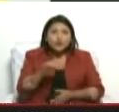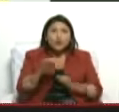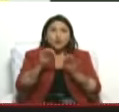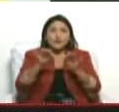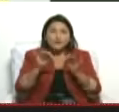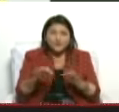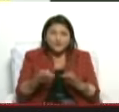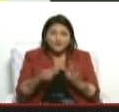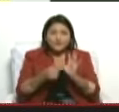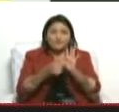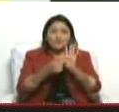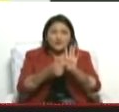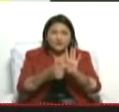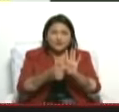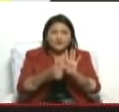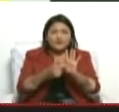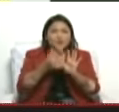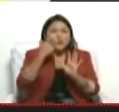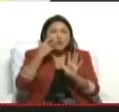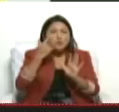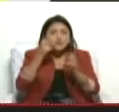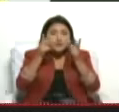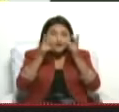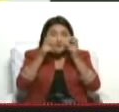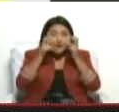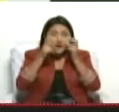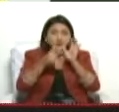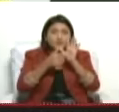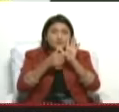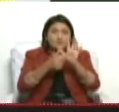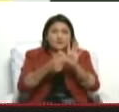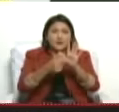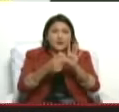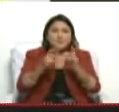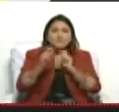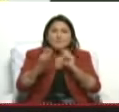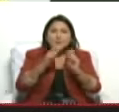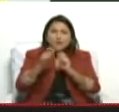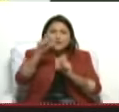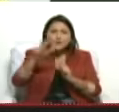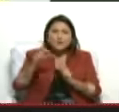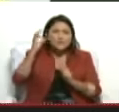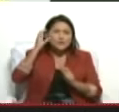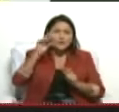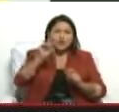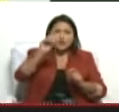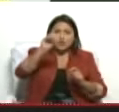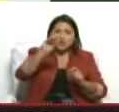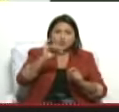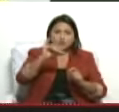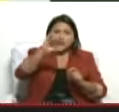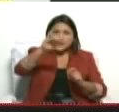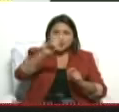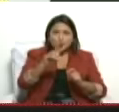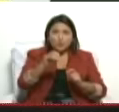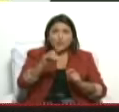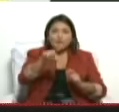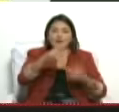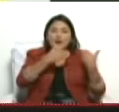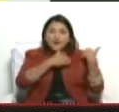podemos leer y observar donde dice periodista Rocío San Miguel